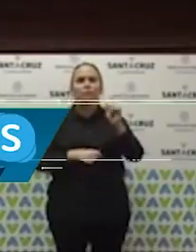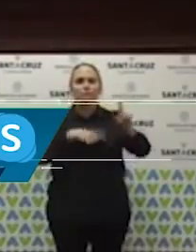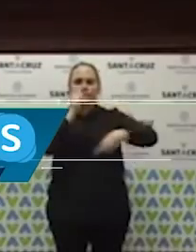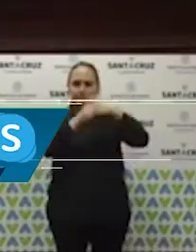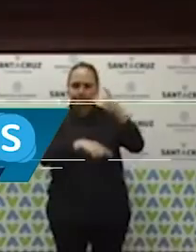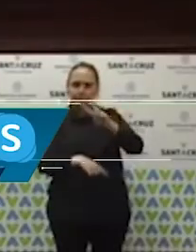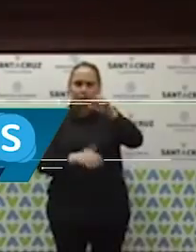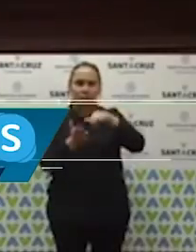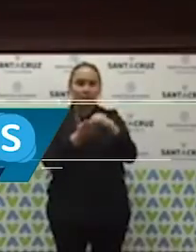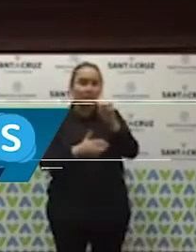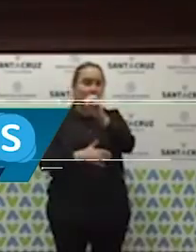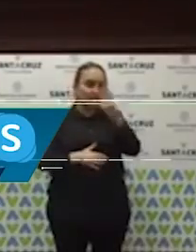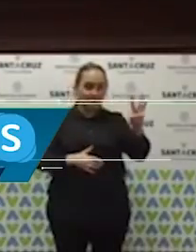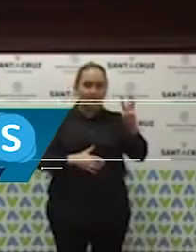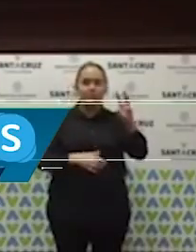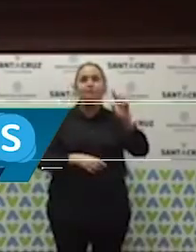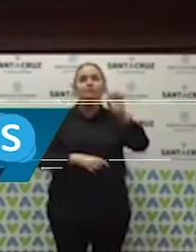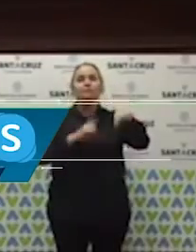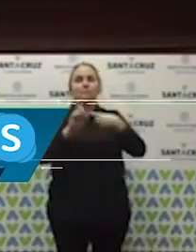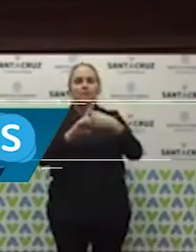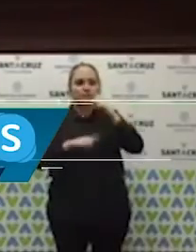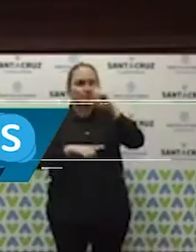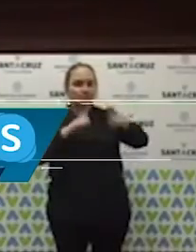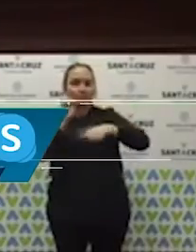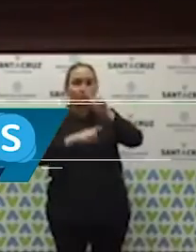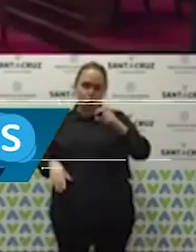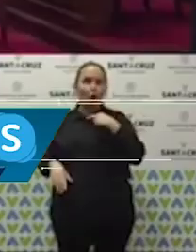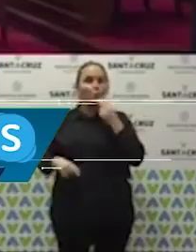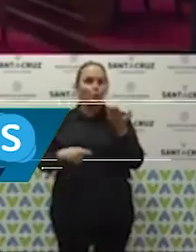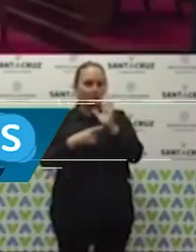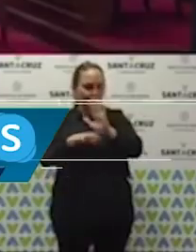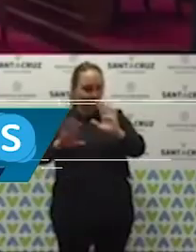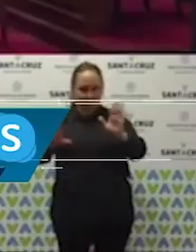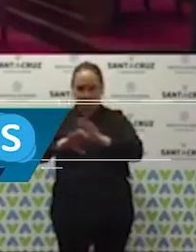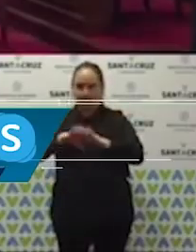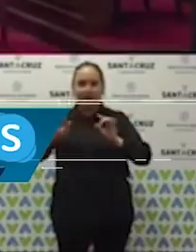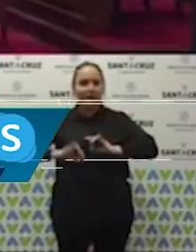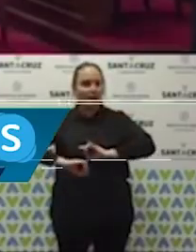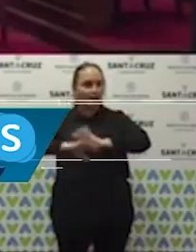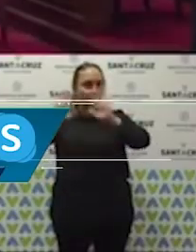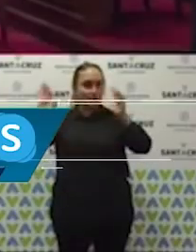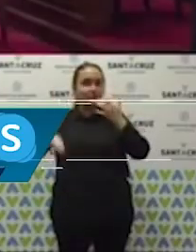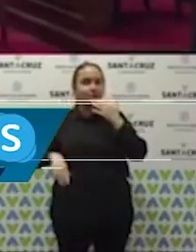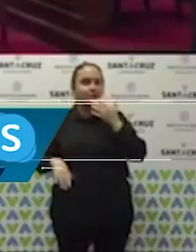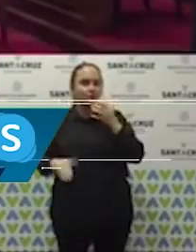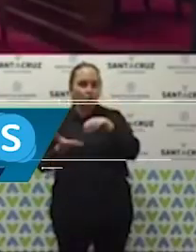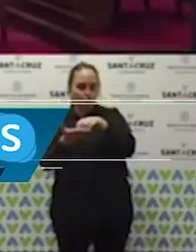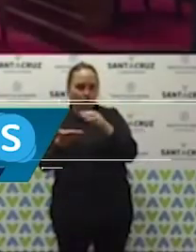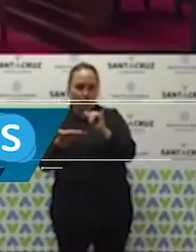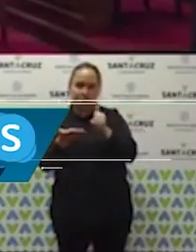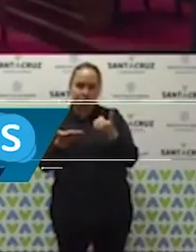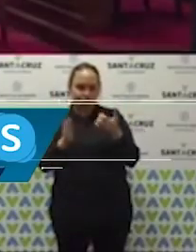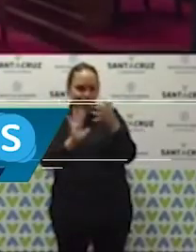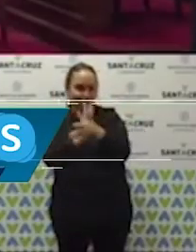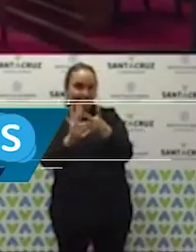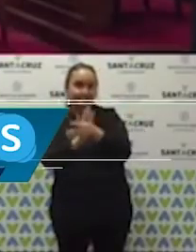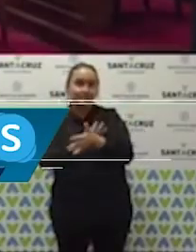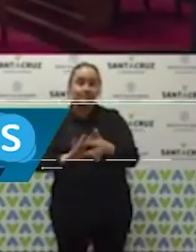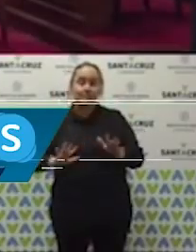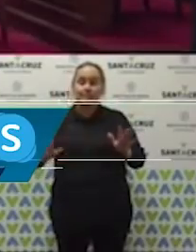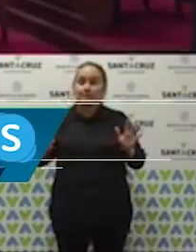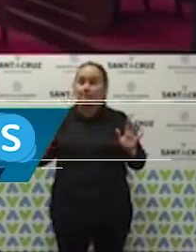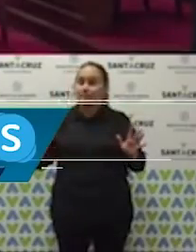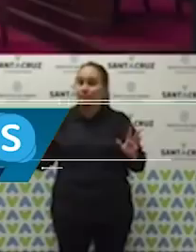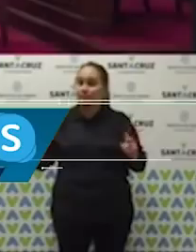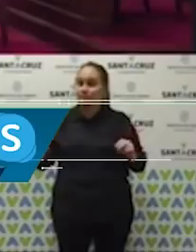casi todos están en gestora en todos los locales, no tiene cargos importantes, que tengan un peso político importante y que, bueno, y